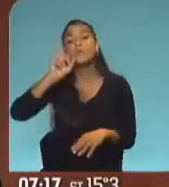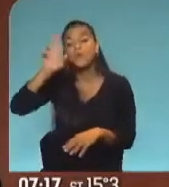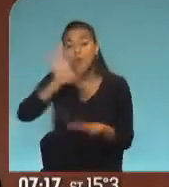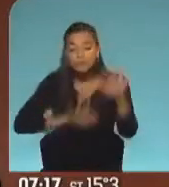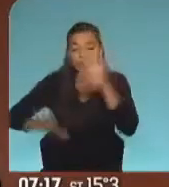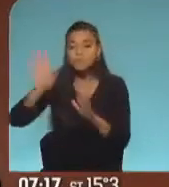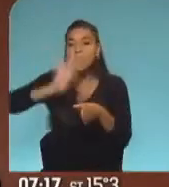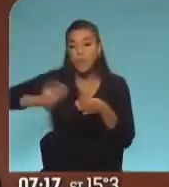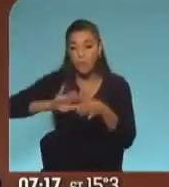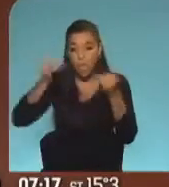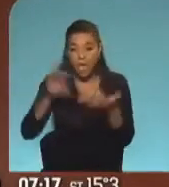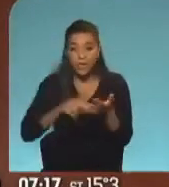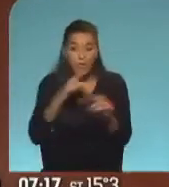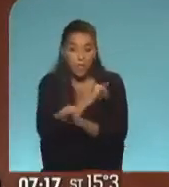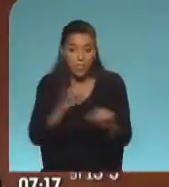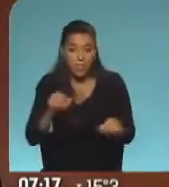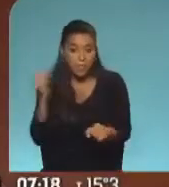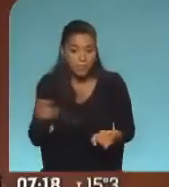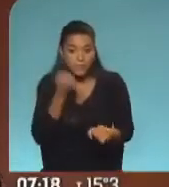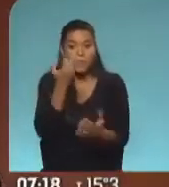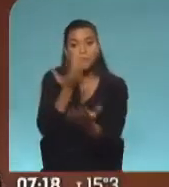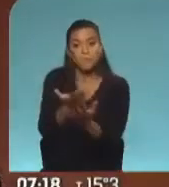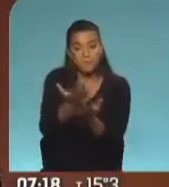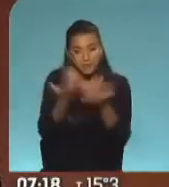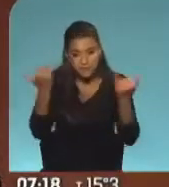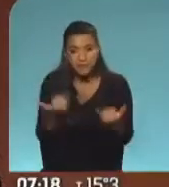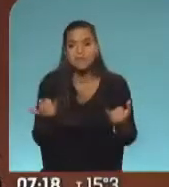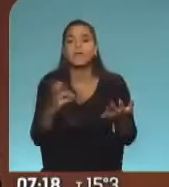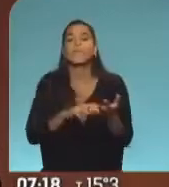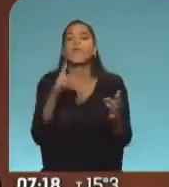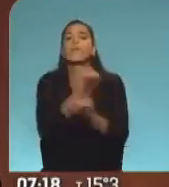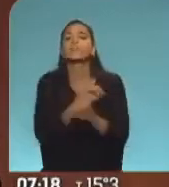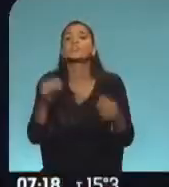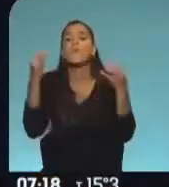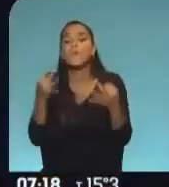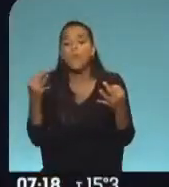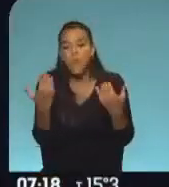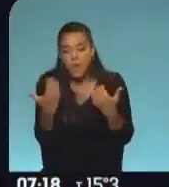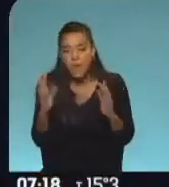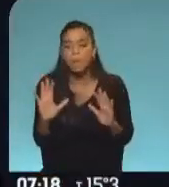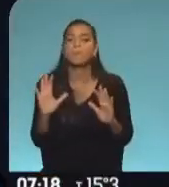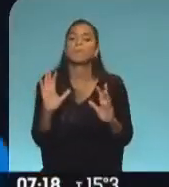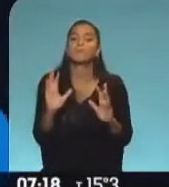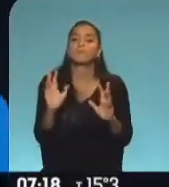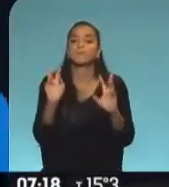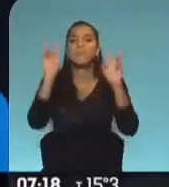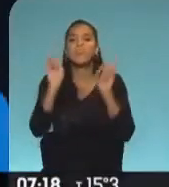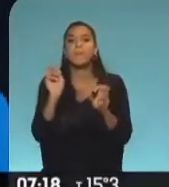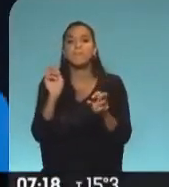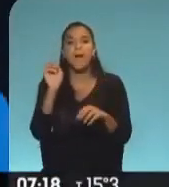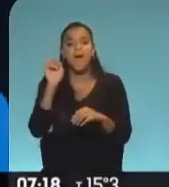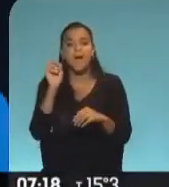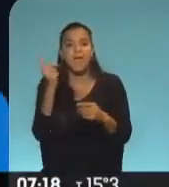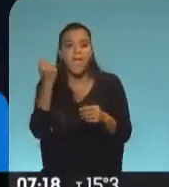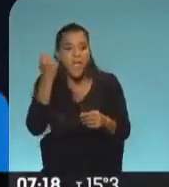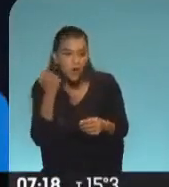cuestión de la deuda, hay novedades importantes, hay un ofrecimiento. Podemos hablar de buenas noticias por ahí en materia de deuda. Es raro decir deuda y